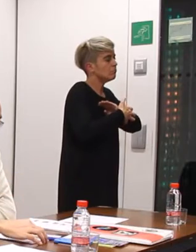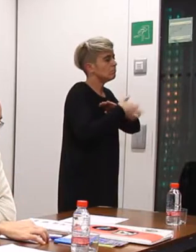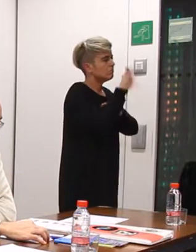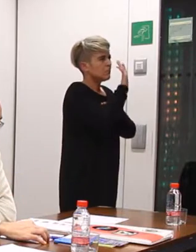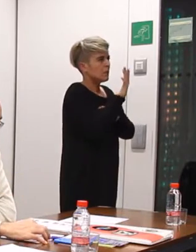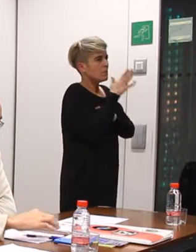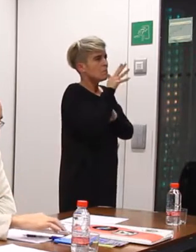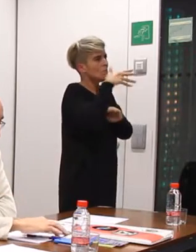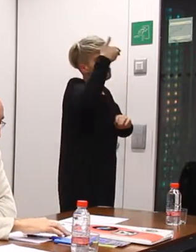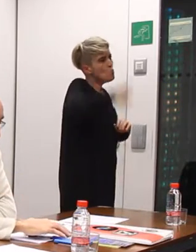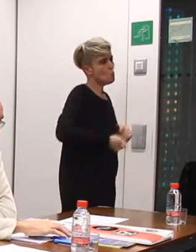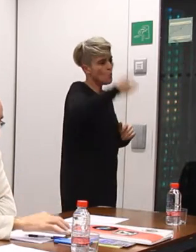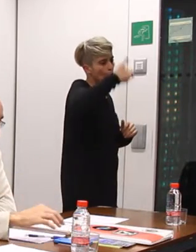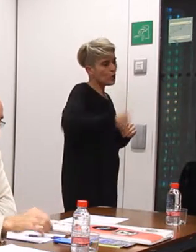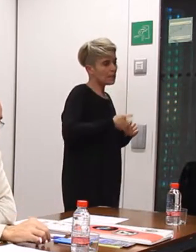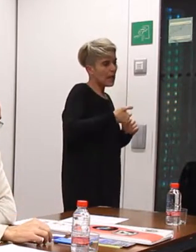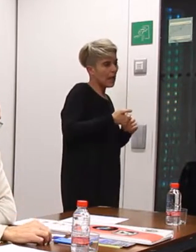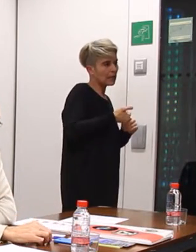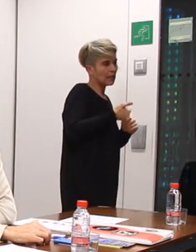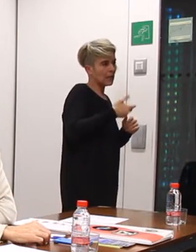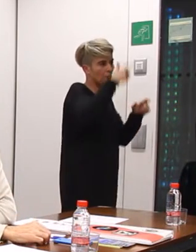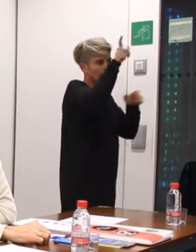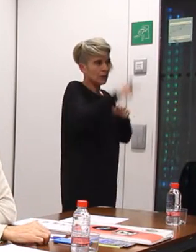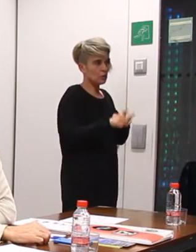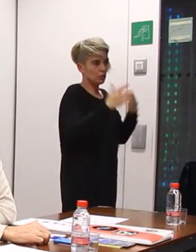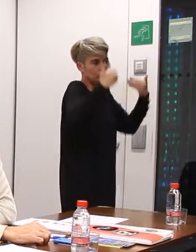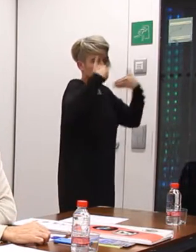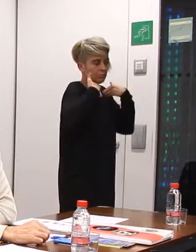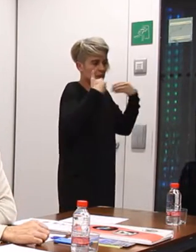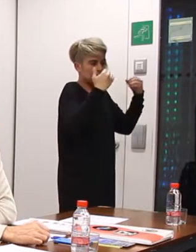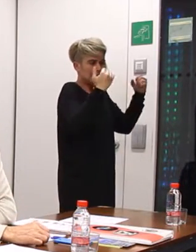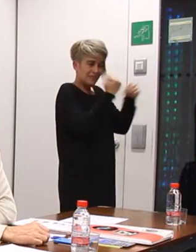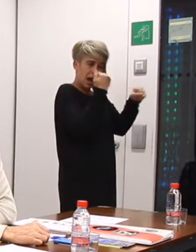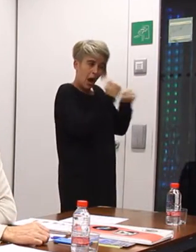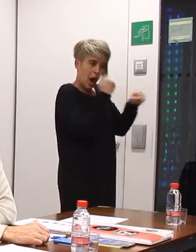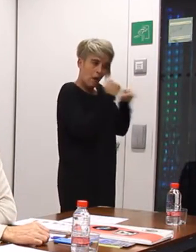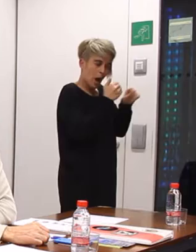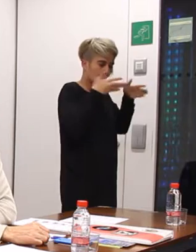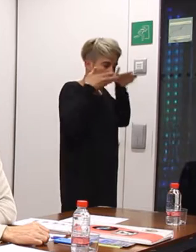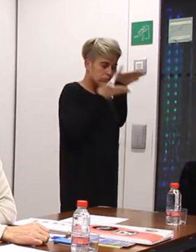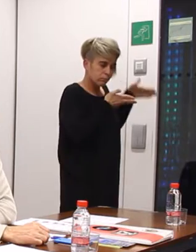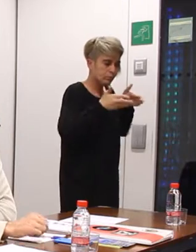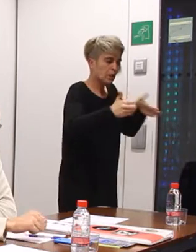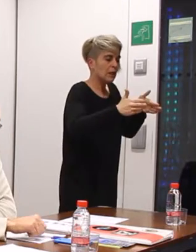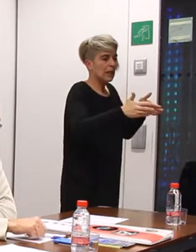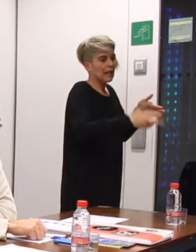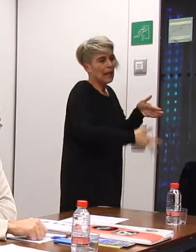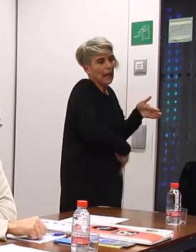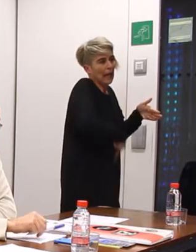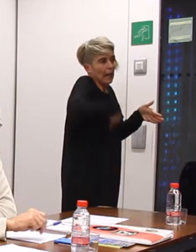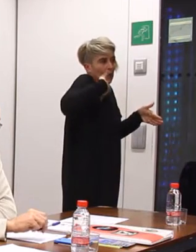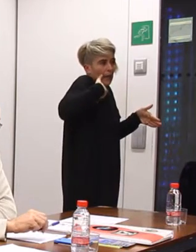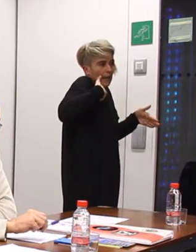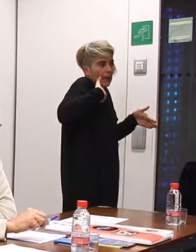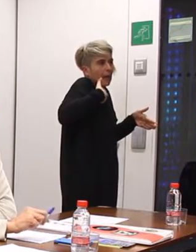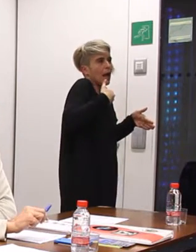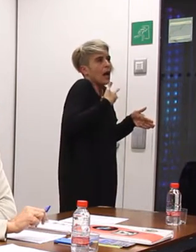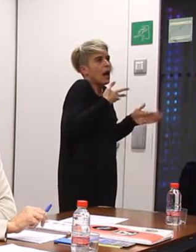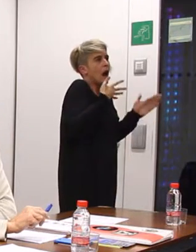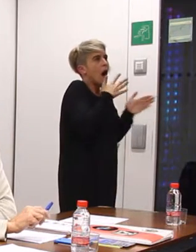que trabajara esos términos en global y en particular pudiera estar dándonos los números, ¿no? Los